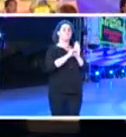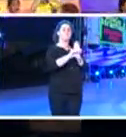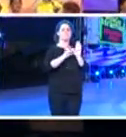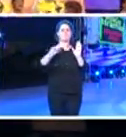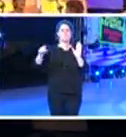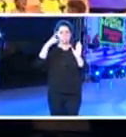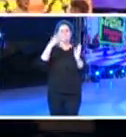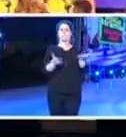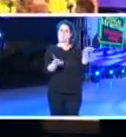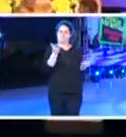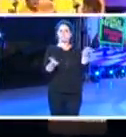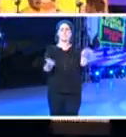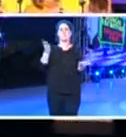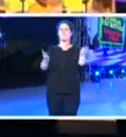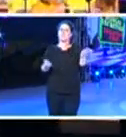puntuaciones.